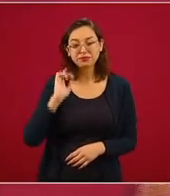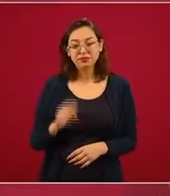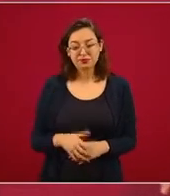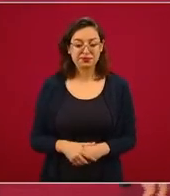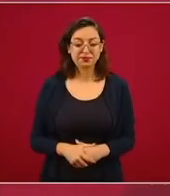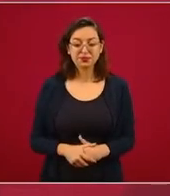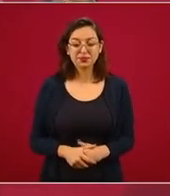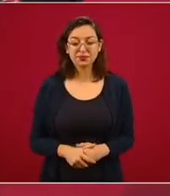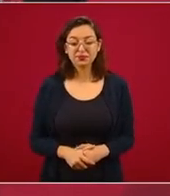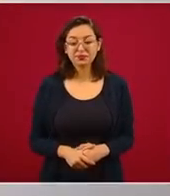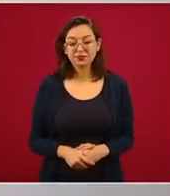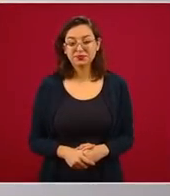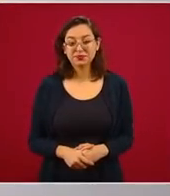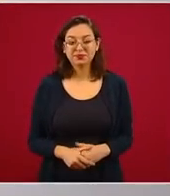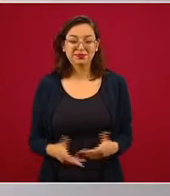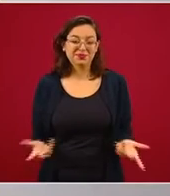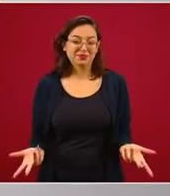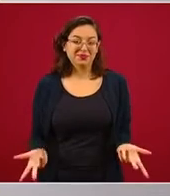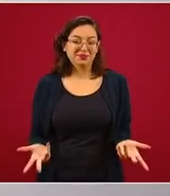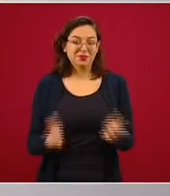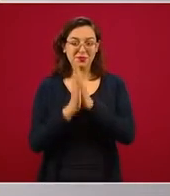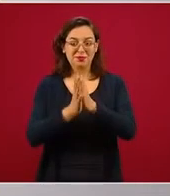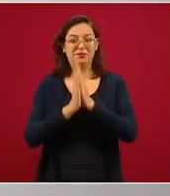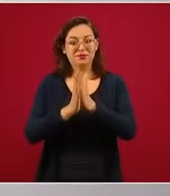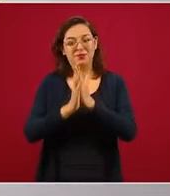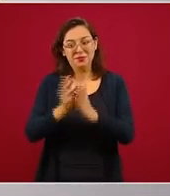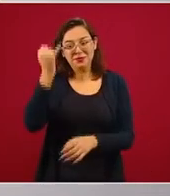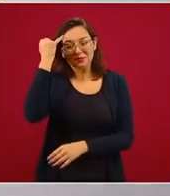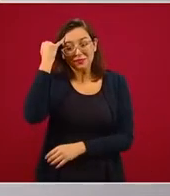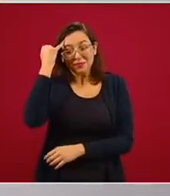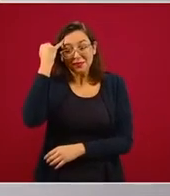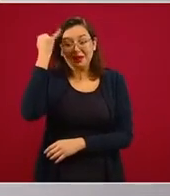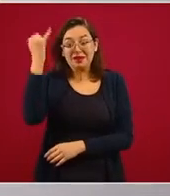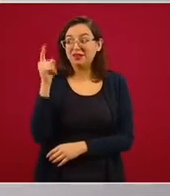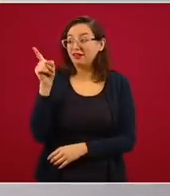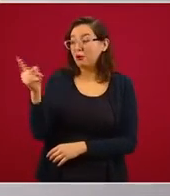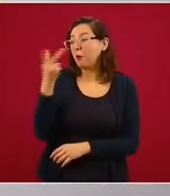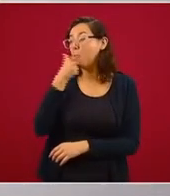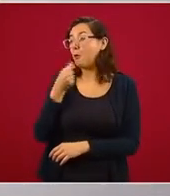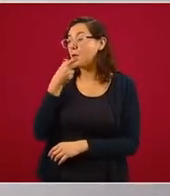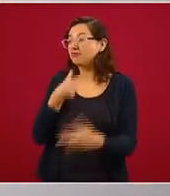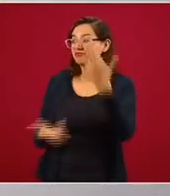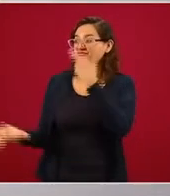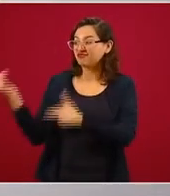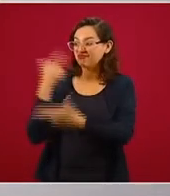Cuando es, imagínense que venga este señor y que diga,